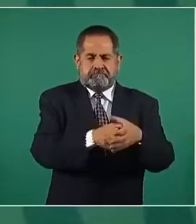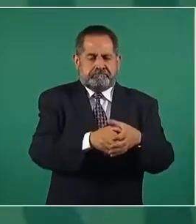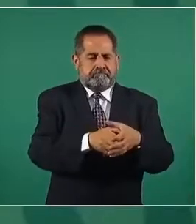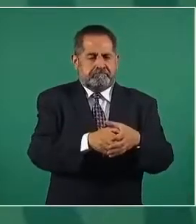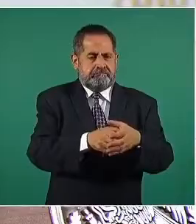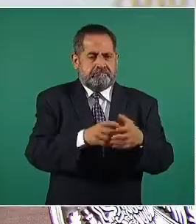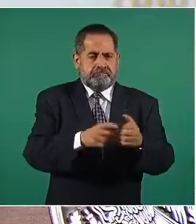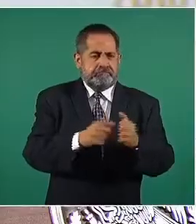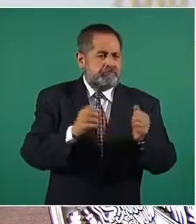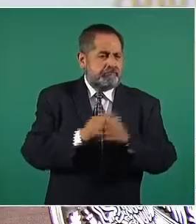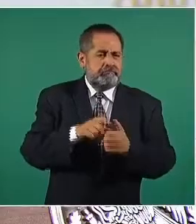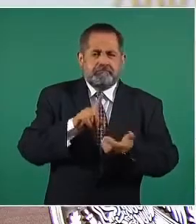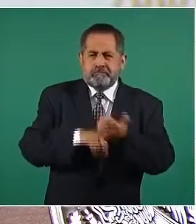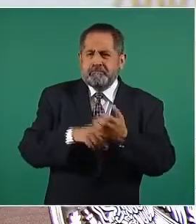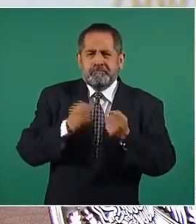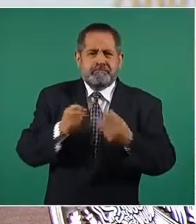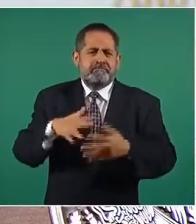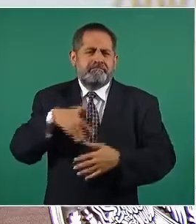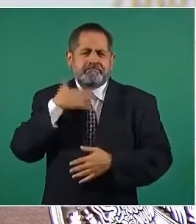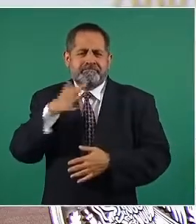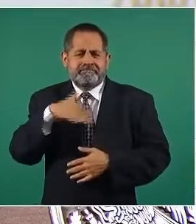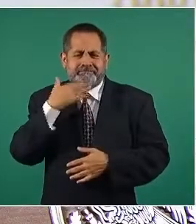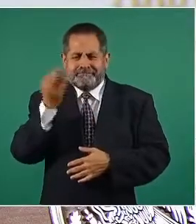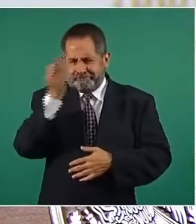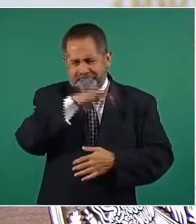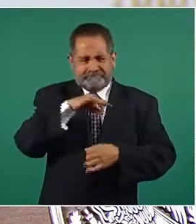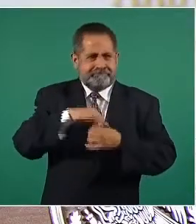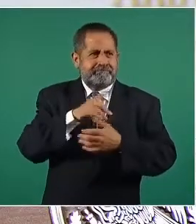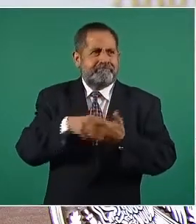desde el fraude del 88.